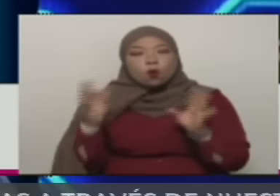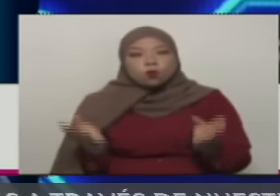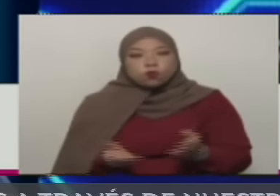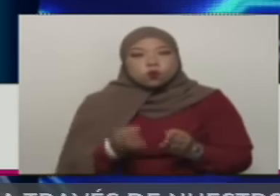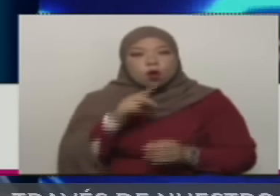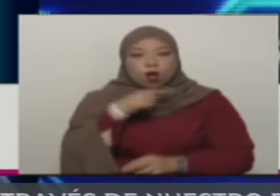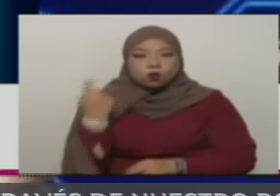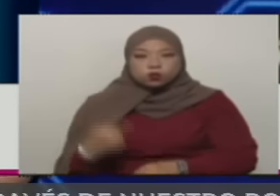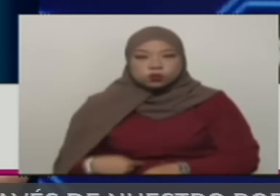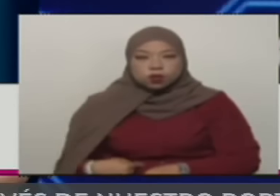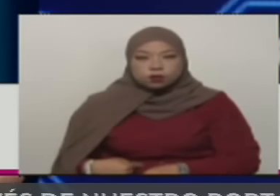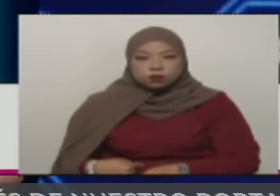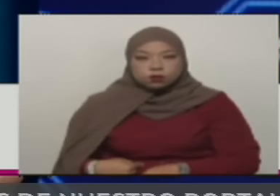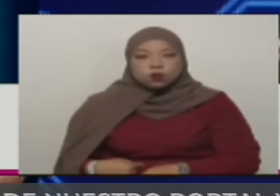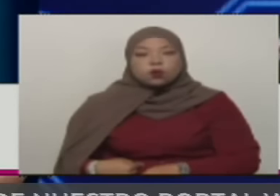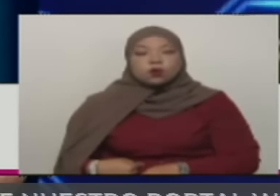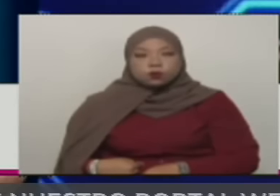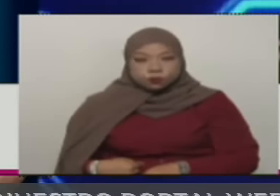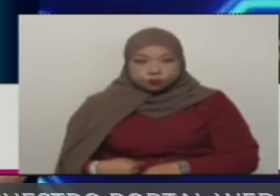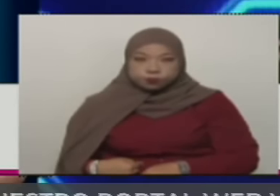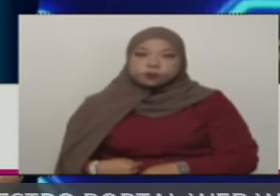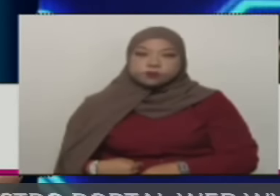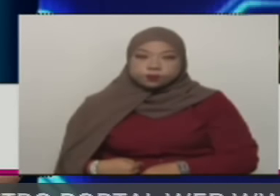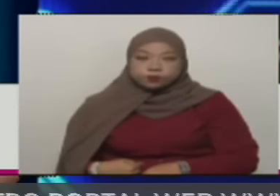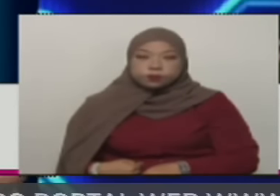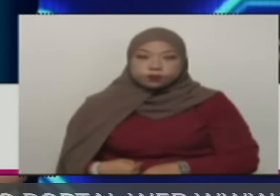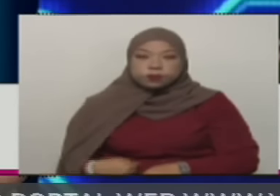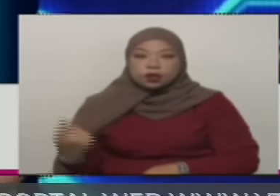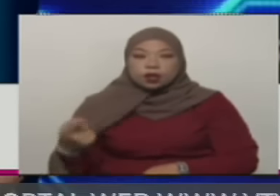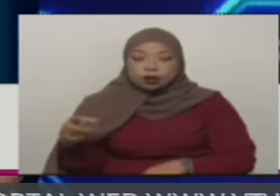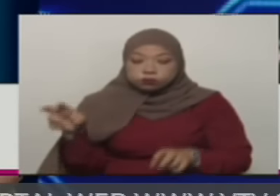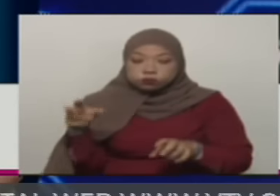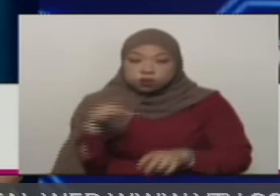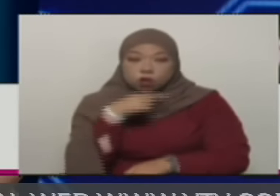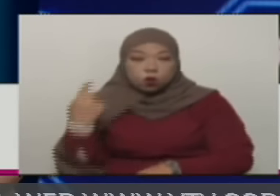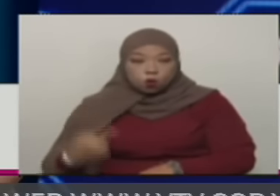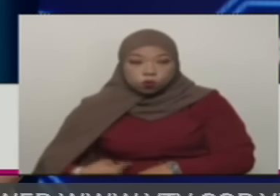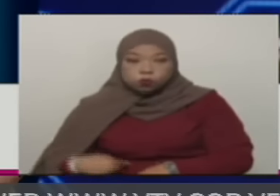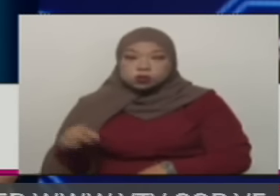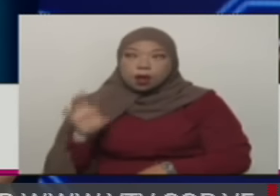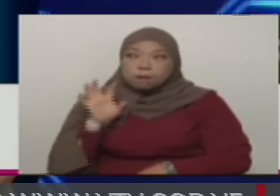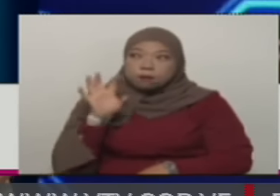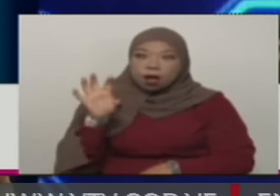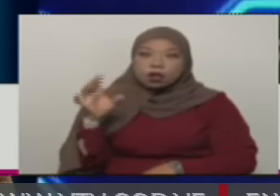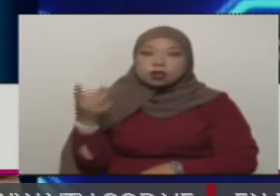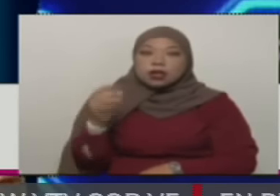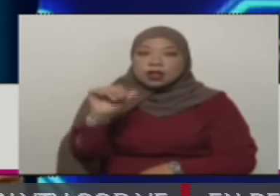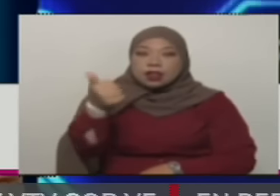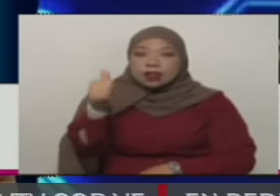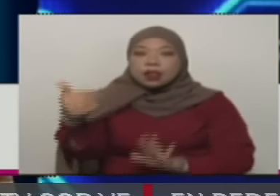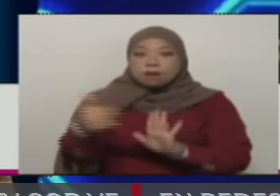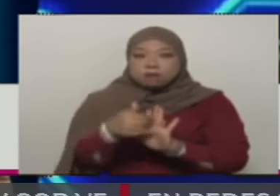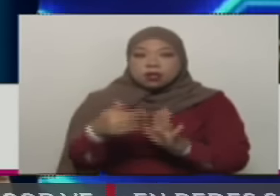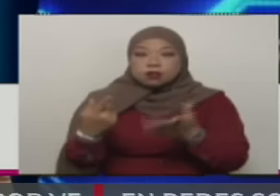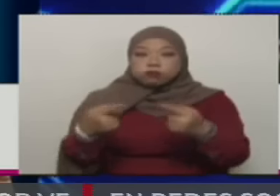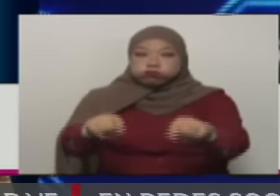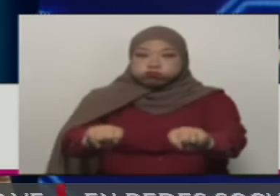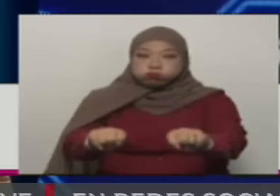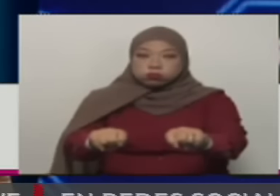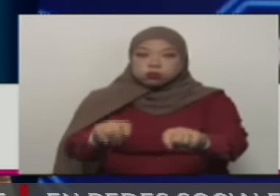Rusia. Rusia ha logrado, en medio de la embestida de 10.000 sanciones, nosotros nos han